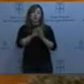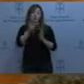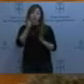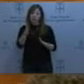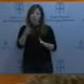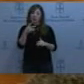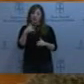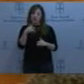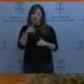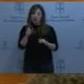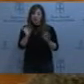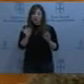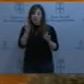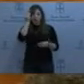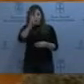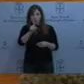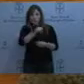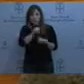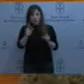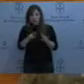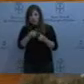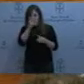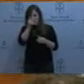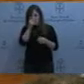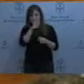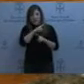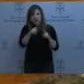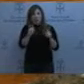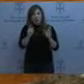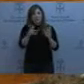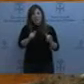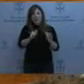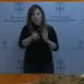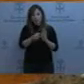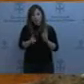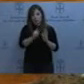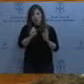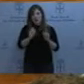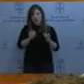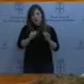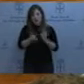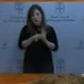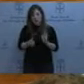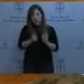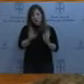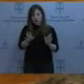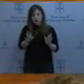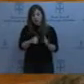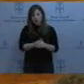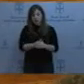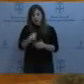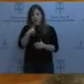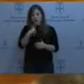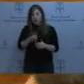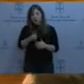eso es lo que no se plantea tampoco el Partido Socialista. Mire, ni en el artículo 1 ni en el artículo 2, pero le